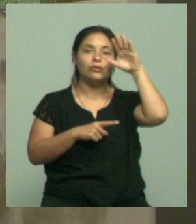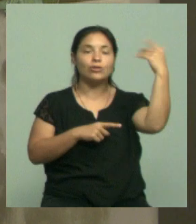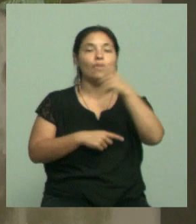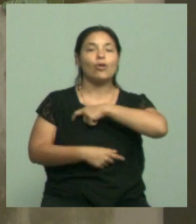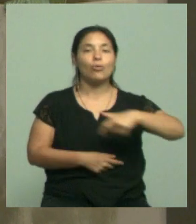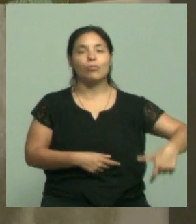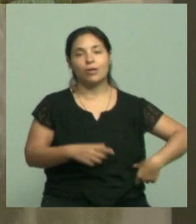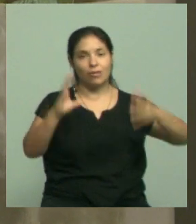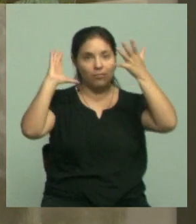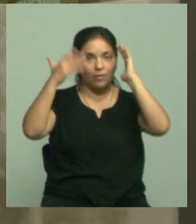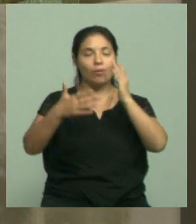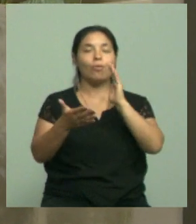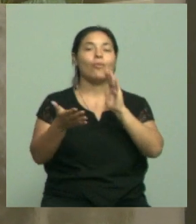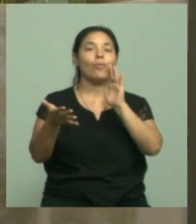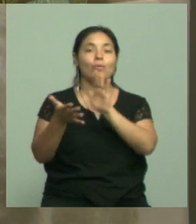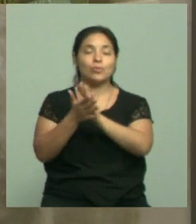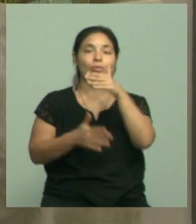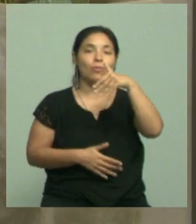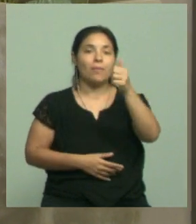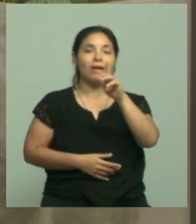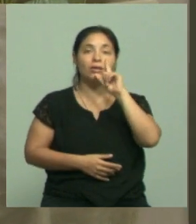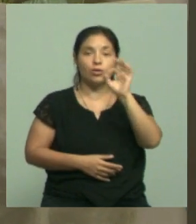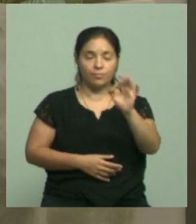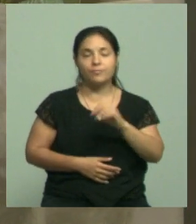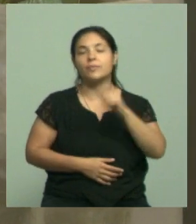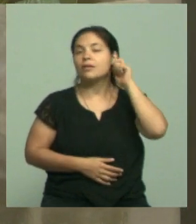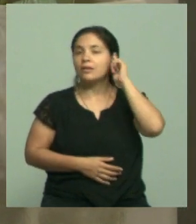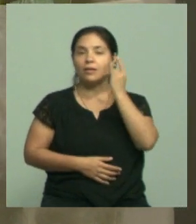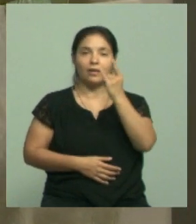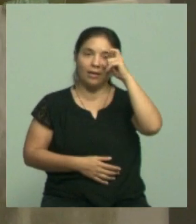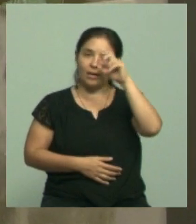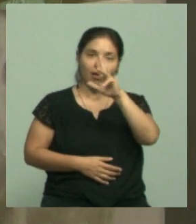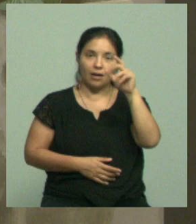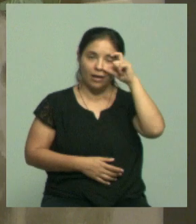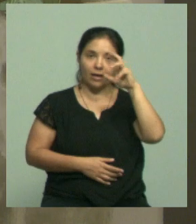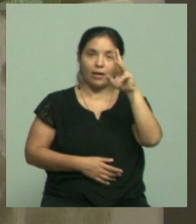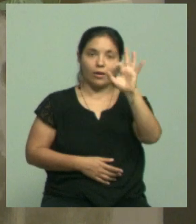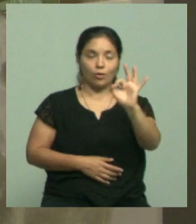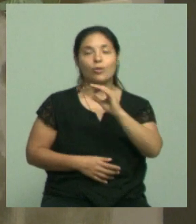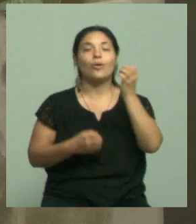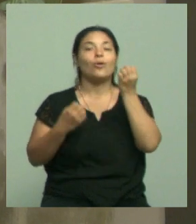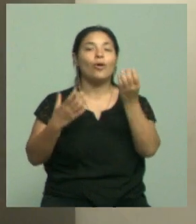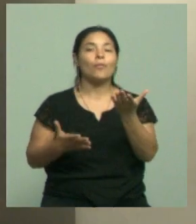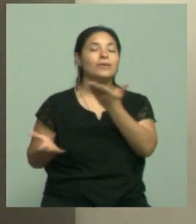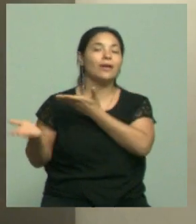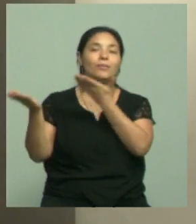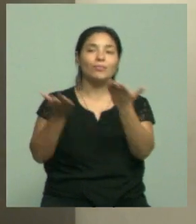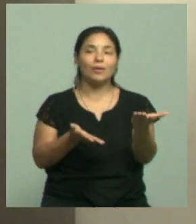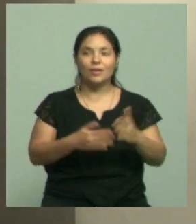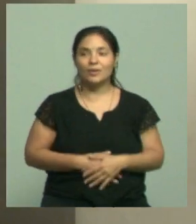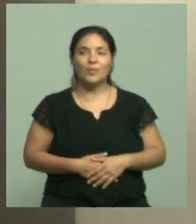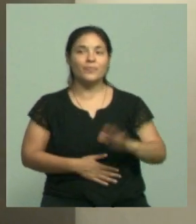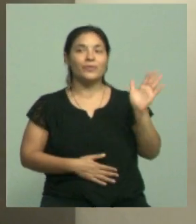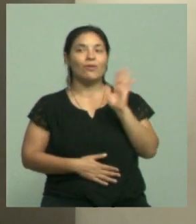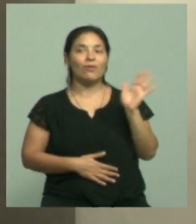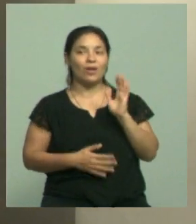vamos a analizar con un amigo de la casa, con Mario Guerrero, que lo tenemos ahí en una videollamada. Mario, ¿cómo estás? Bienvenido. Hola Claudia,